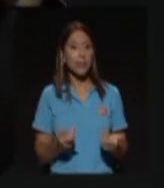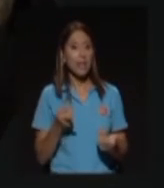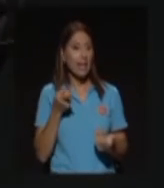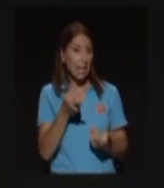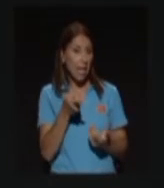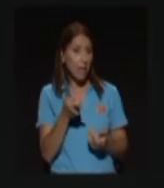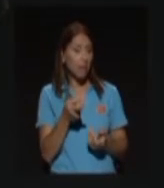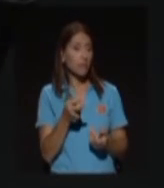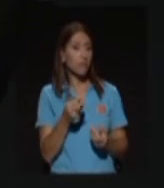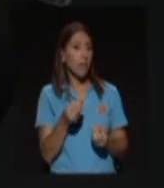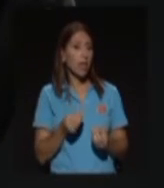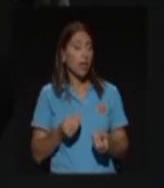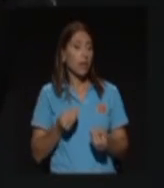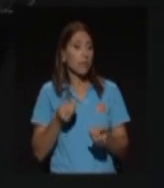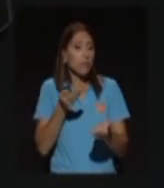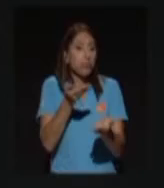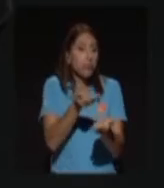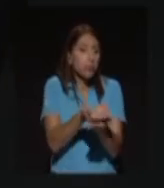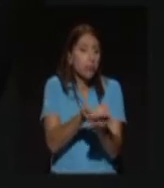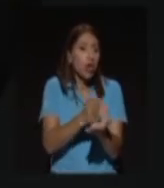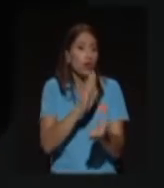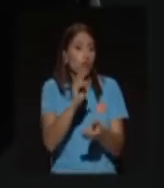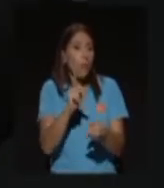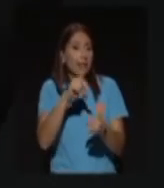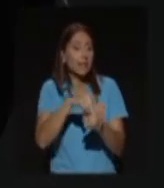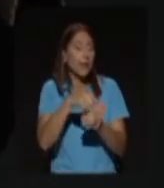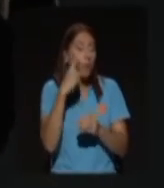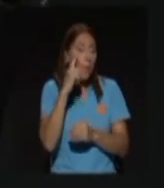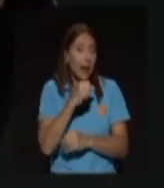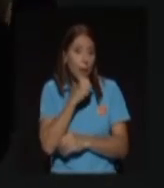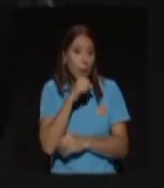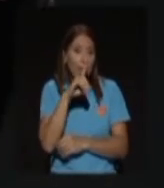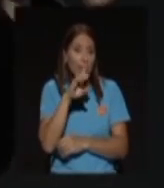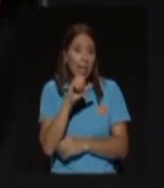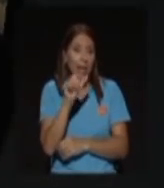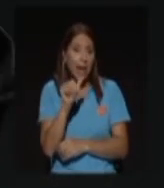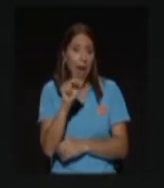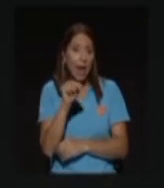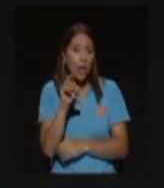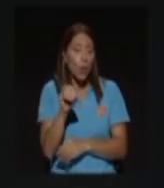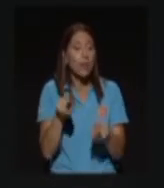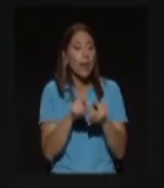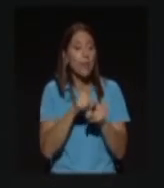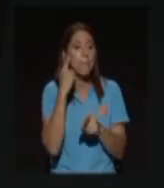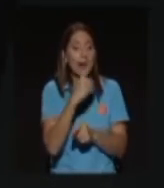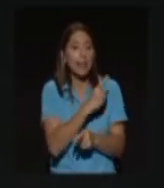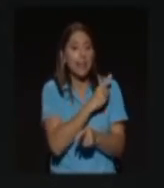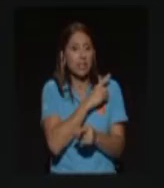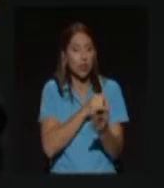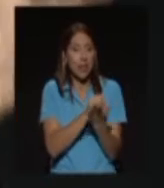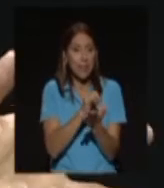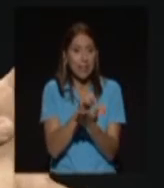su participación en decanatura y en dirección de investigación,